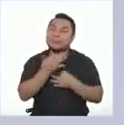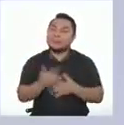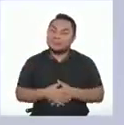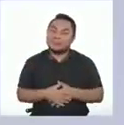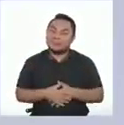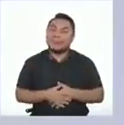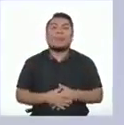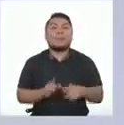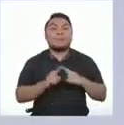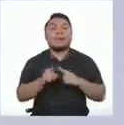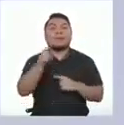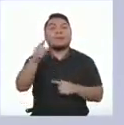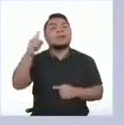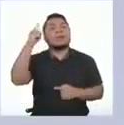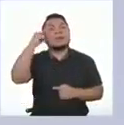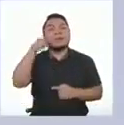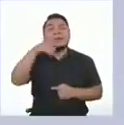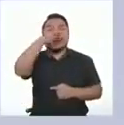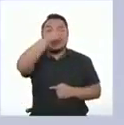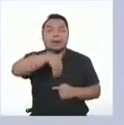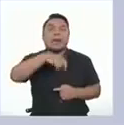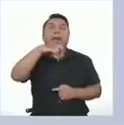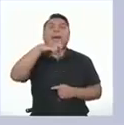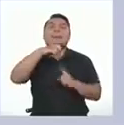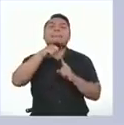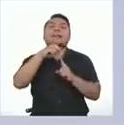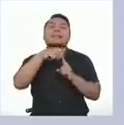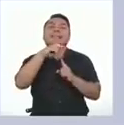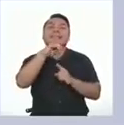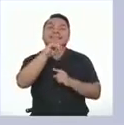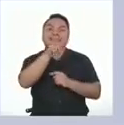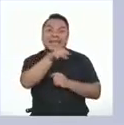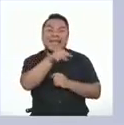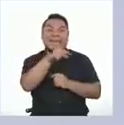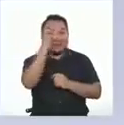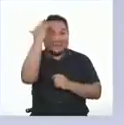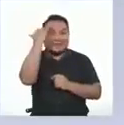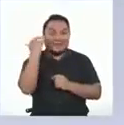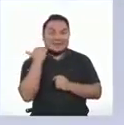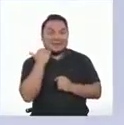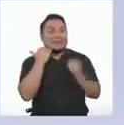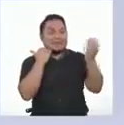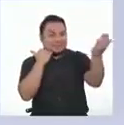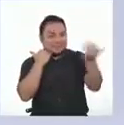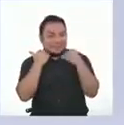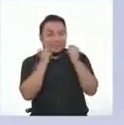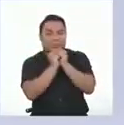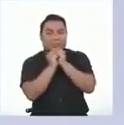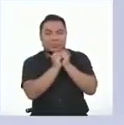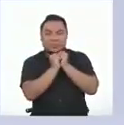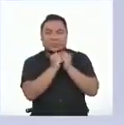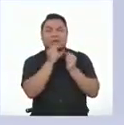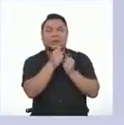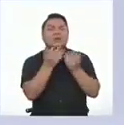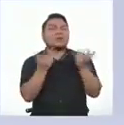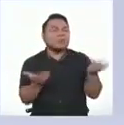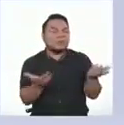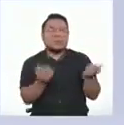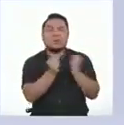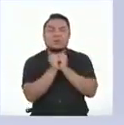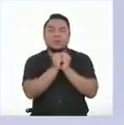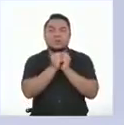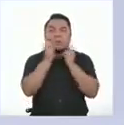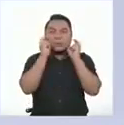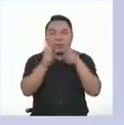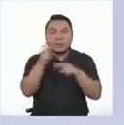interesante, pero vamos a llamar a Patricia para que se una a nosotras, para juntas vayamos descubriendo más